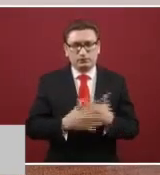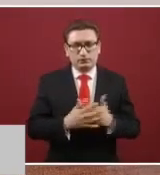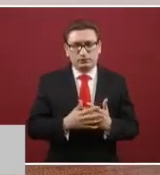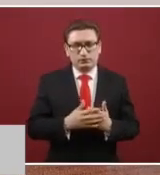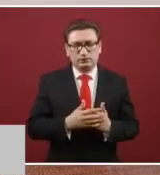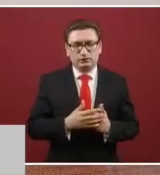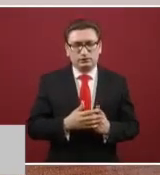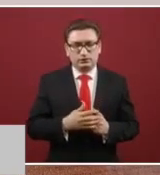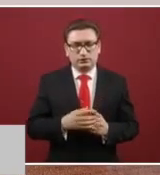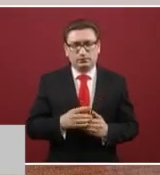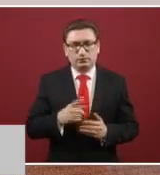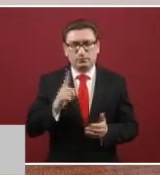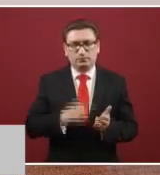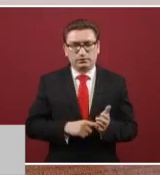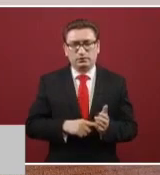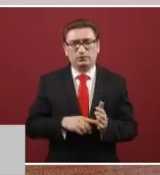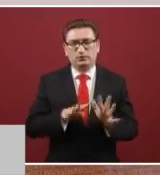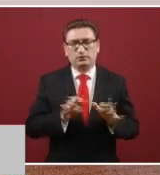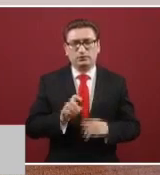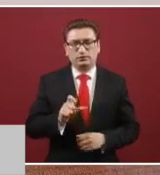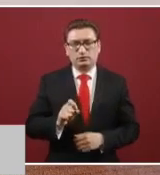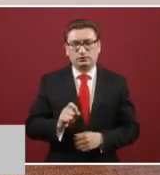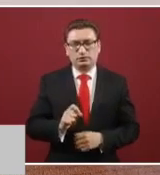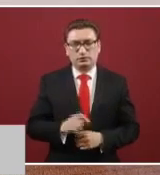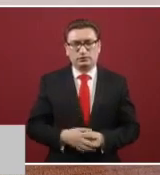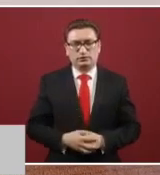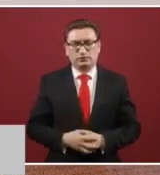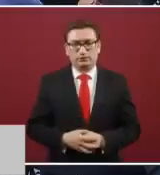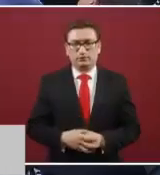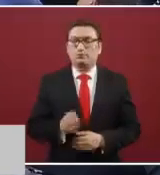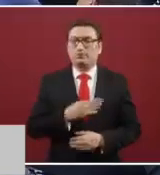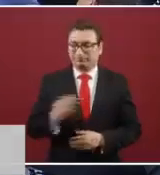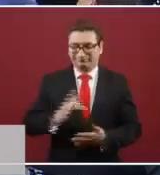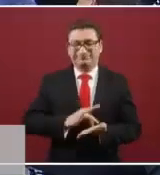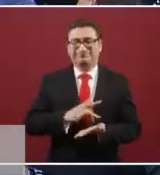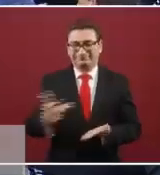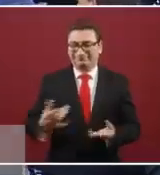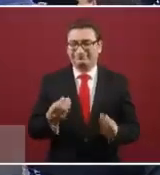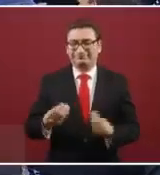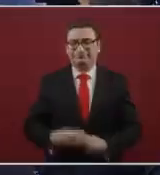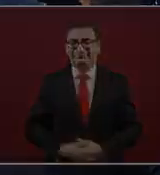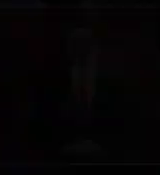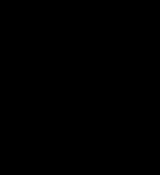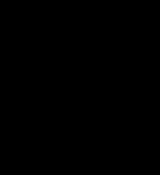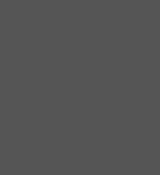es 1920. Bueno, muchas gracias.